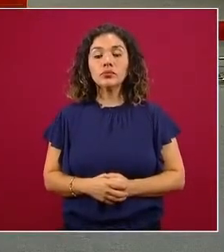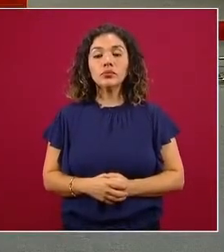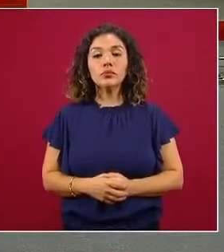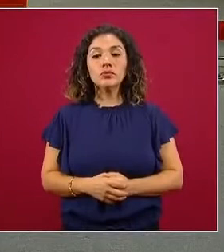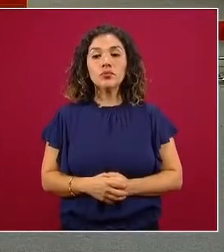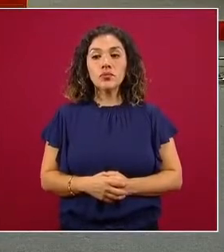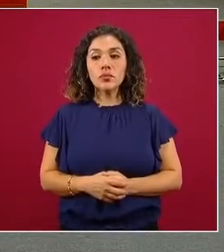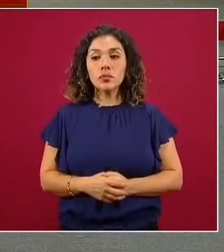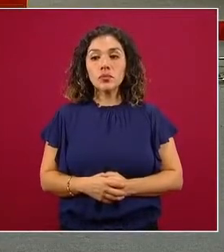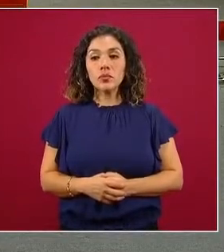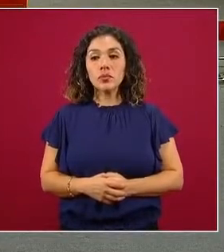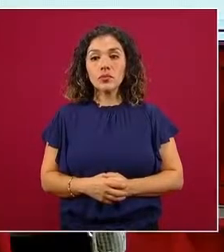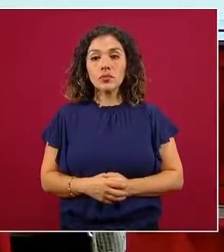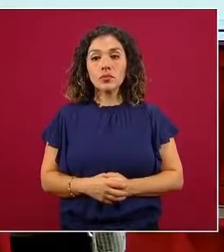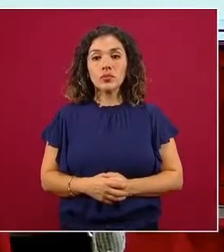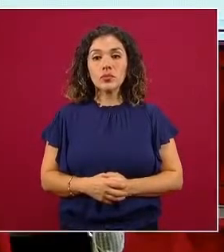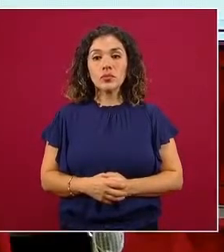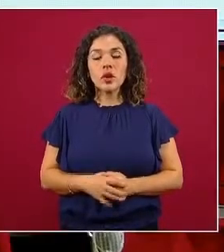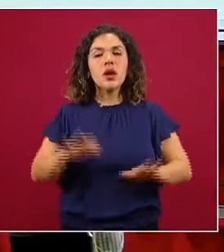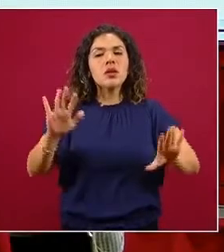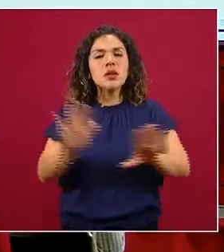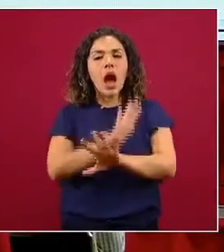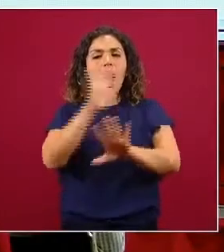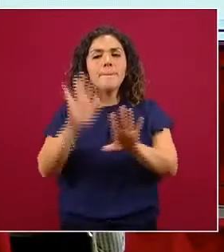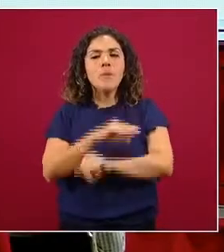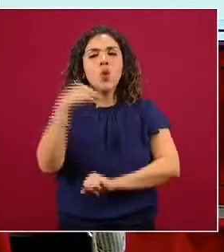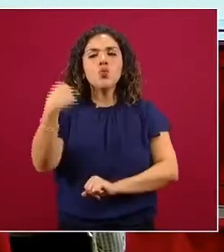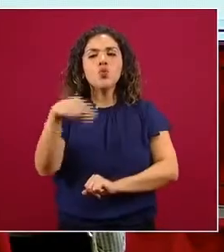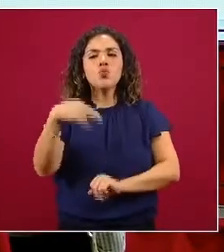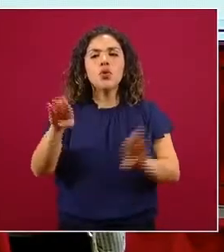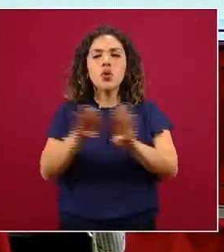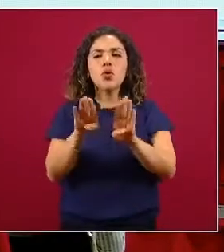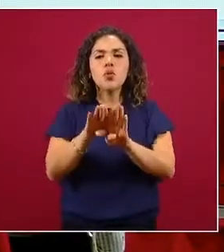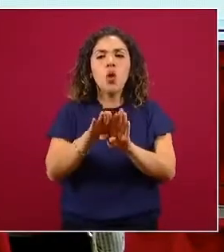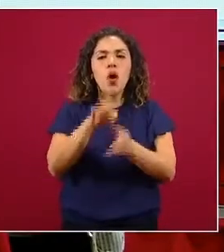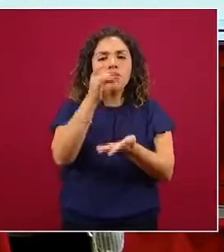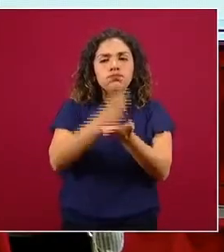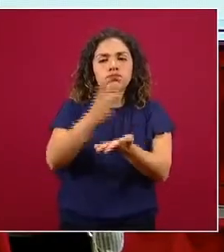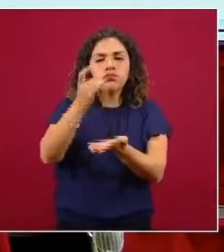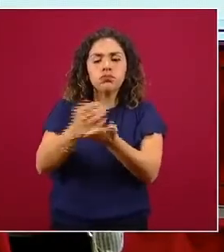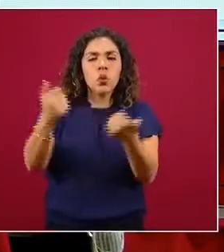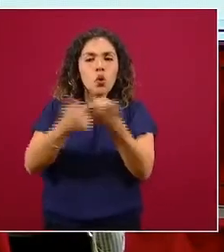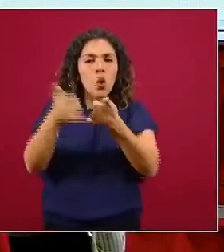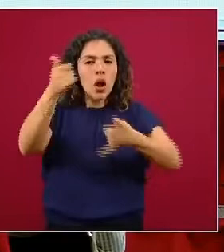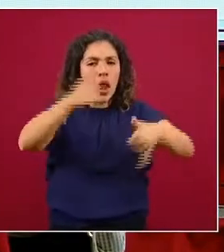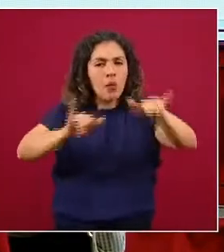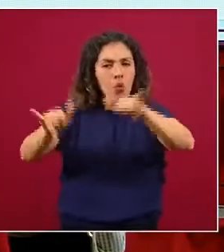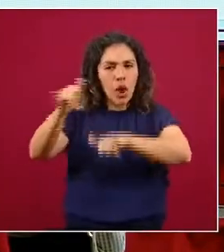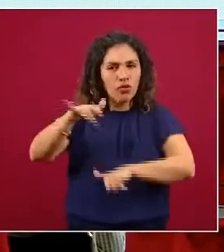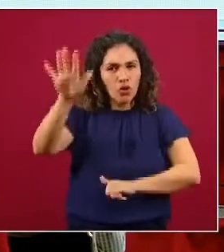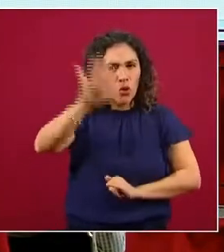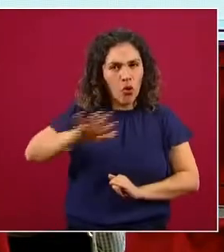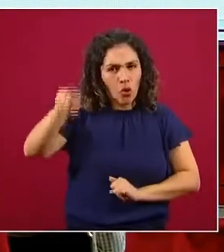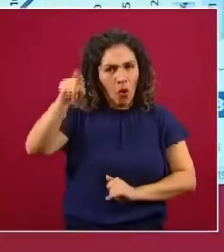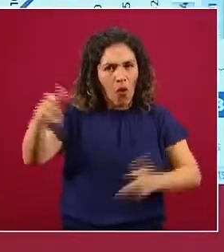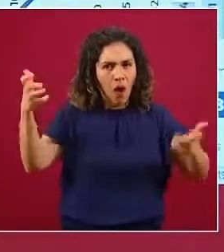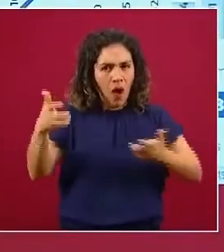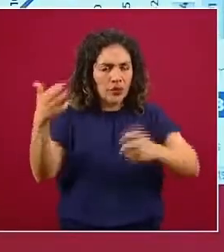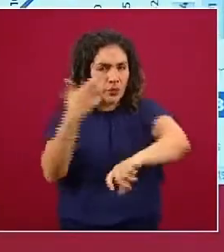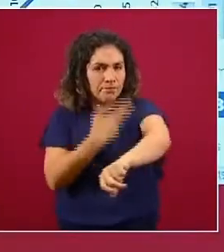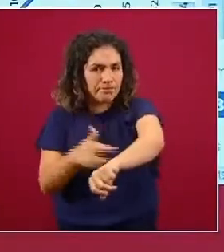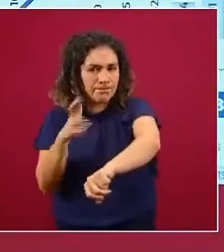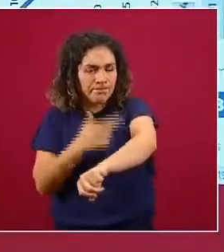solo a actualizar los números en relación al diagnóstico por laboratorio, lo que la Red Nacional de Laboratorios de Salud Pública ha estado